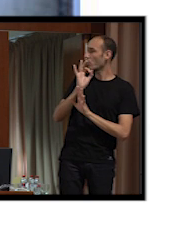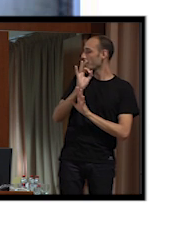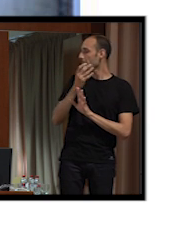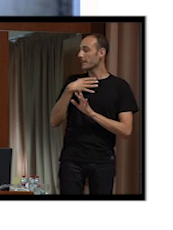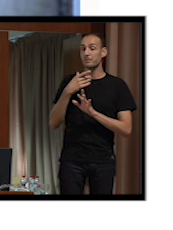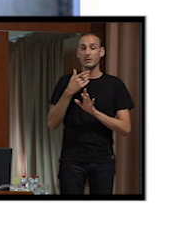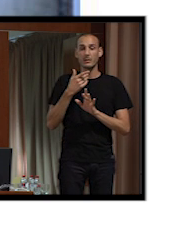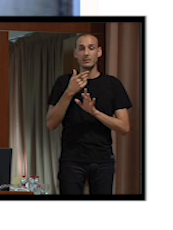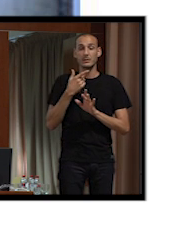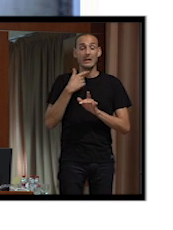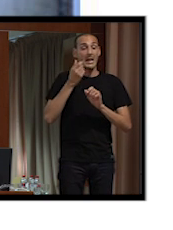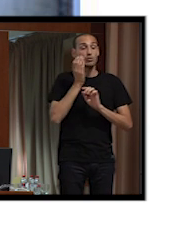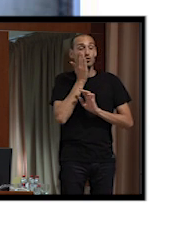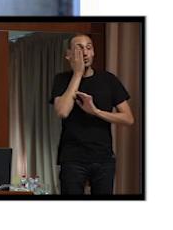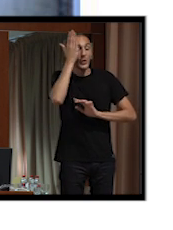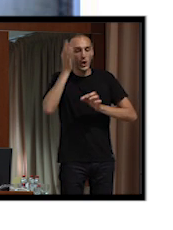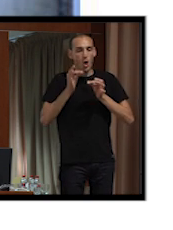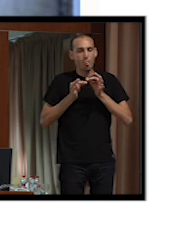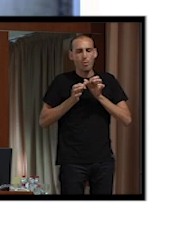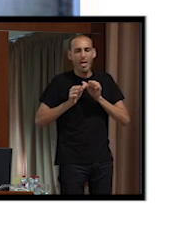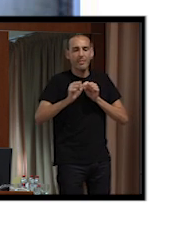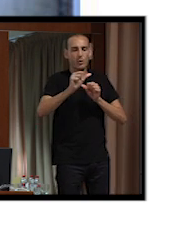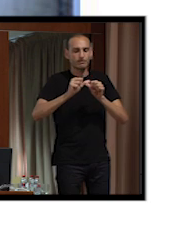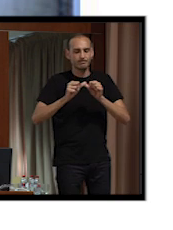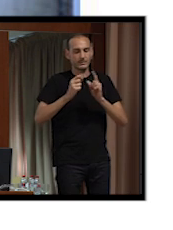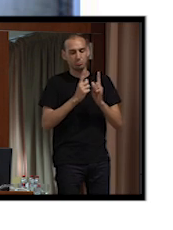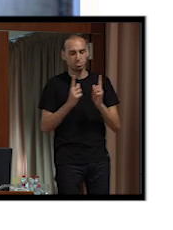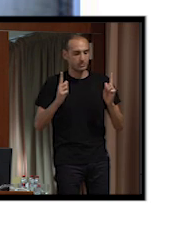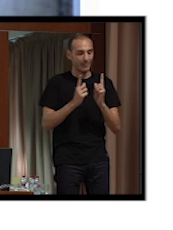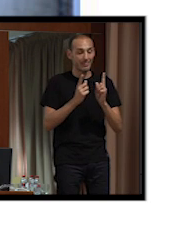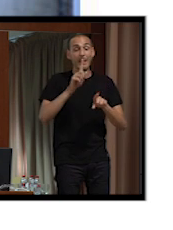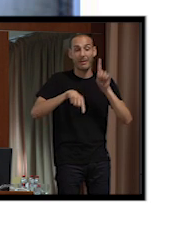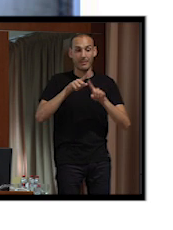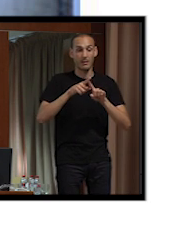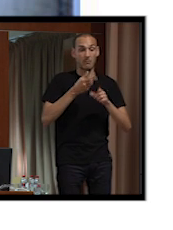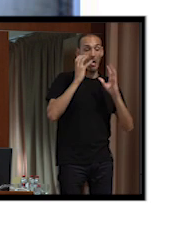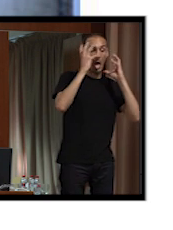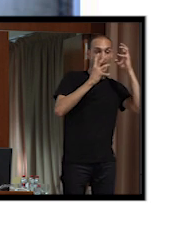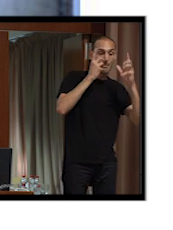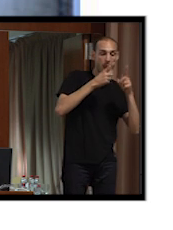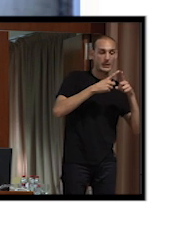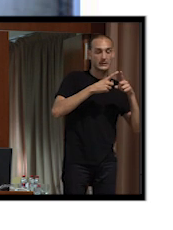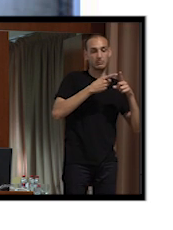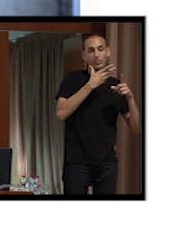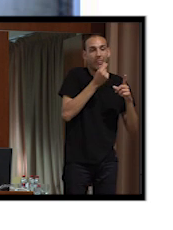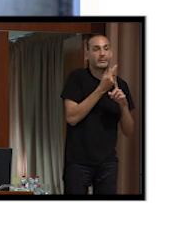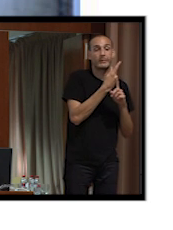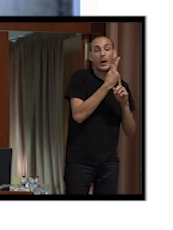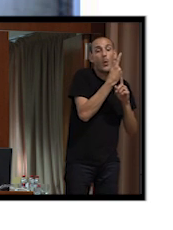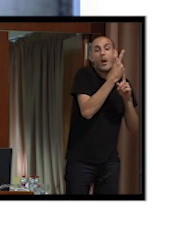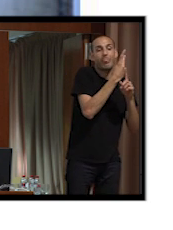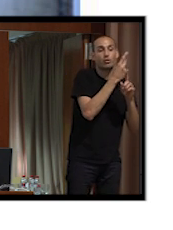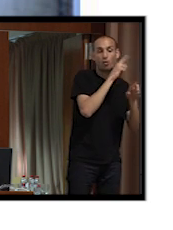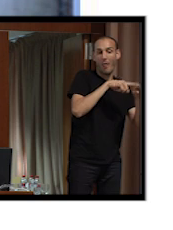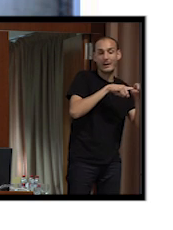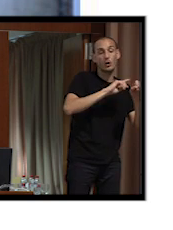duración es variable, porque dependiendo de los mamíferos, hay mamíferos que duermen unas horas, hay mamíferos que duermen días. Y